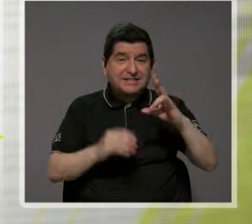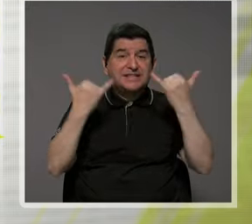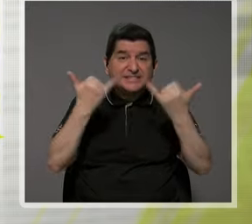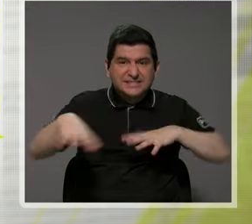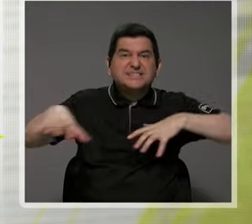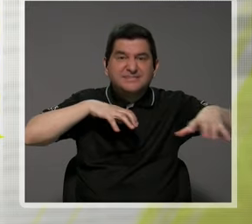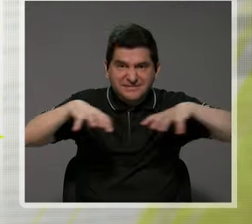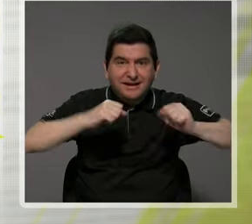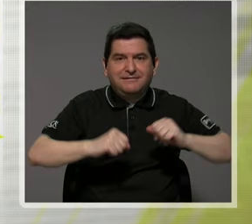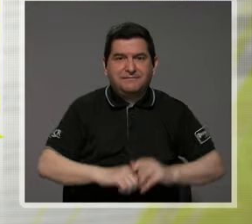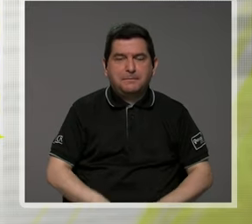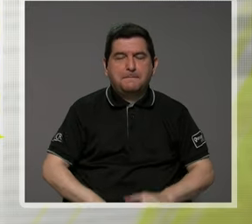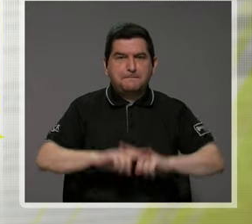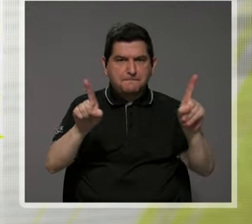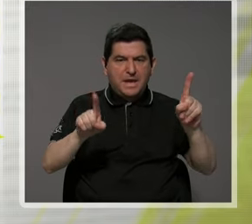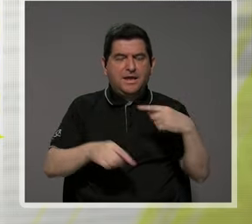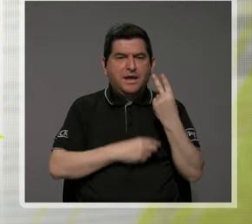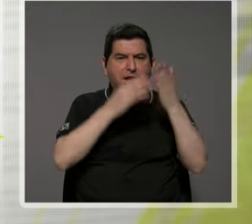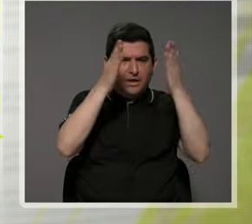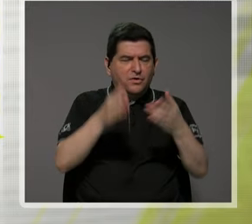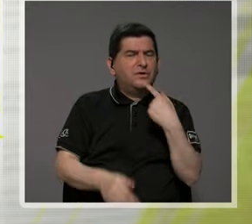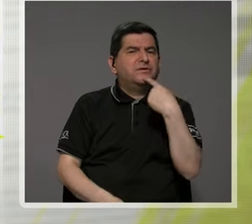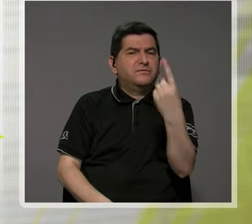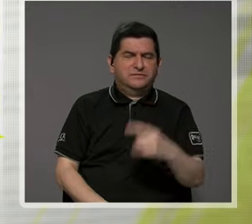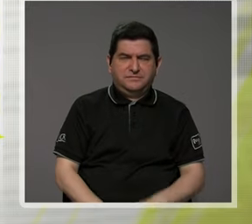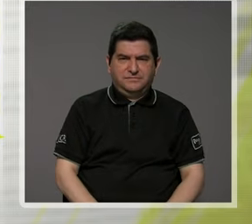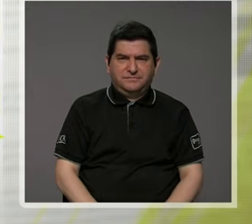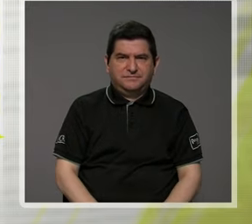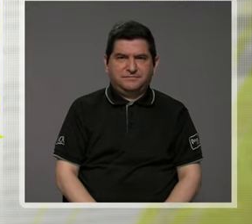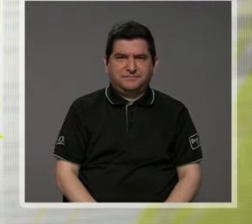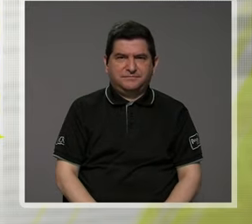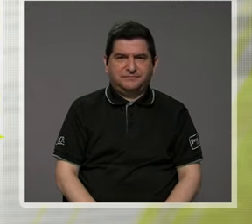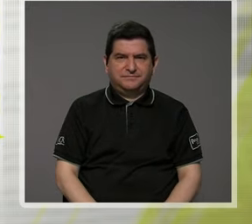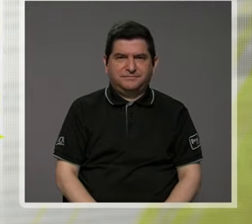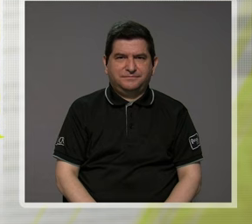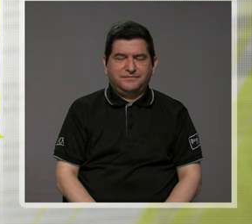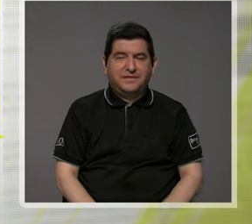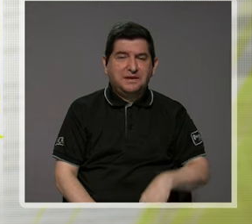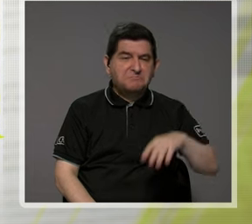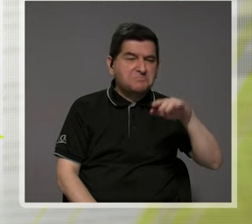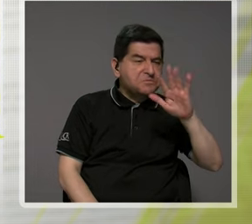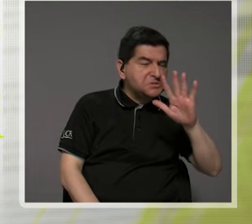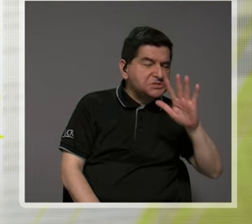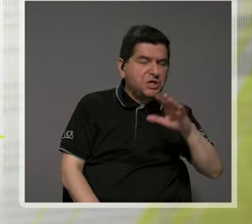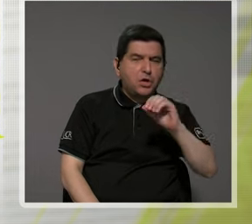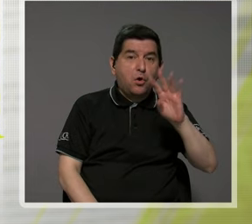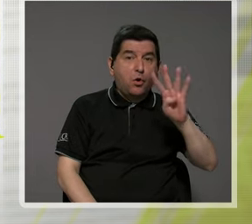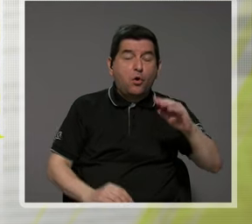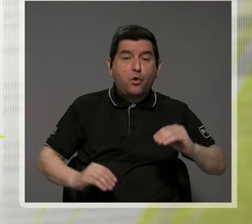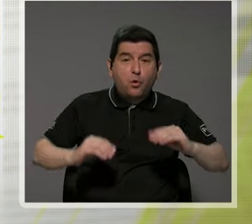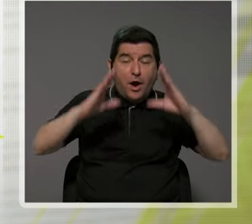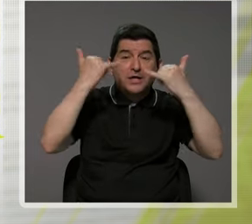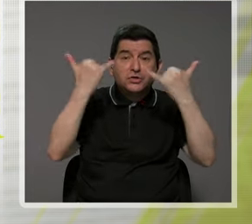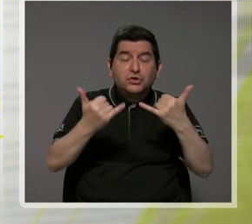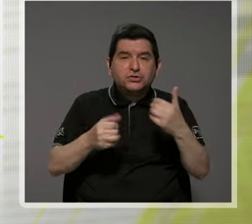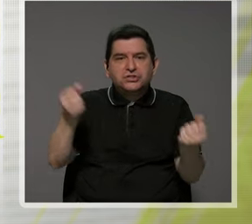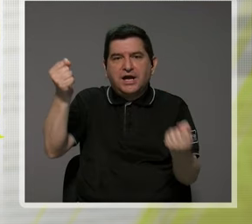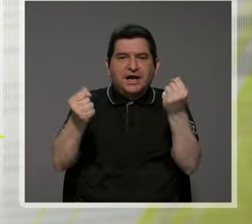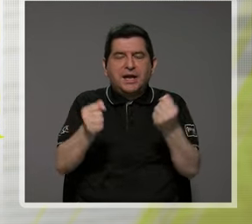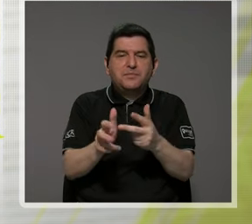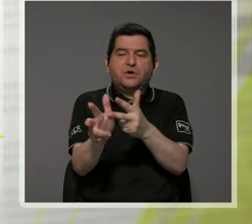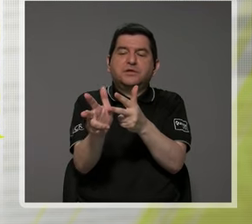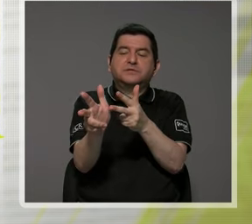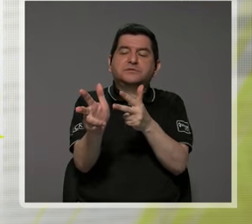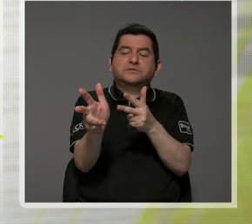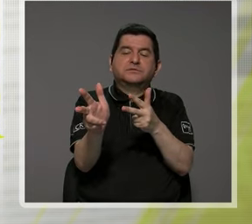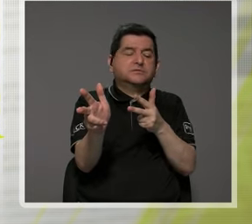actividad Pero además los vecinos lo que nos reportan Es que desde las 5 4 de la mañana camiones ya están haciendo fila para